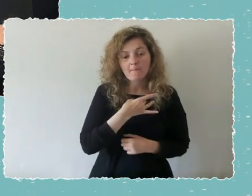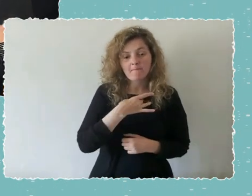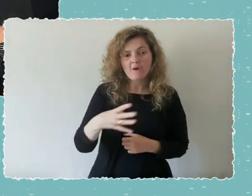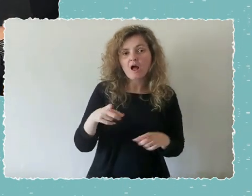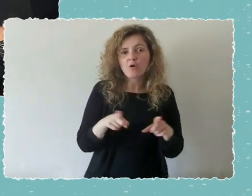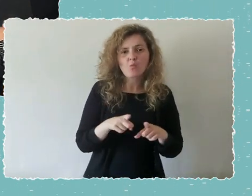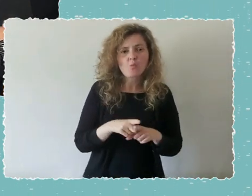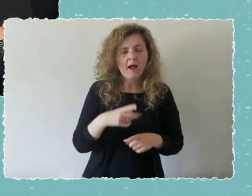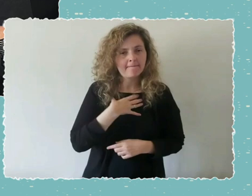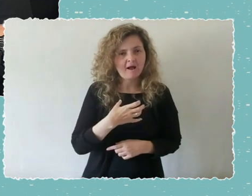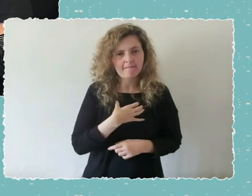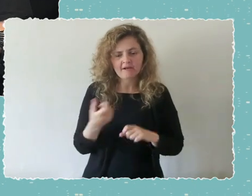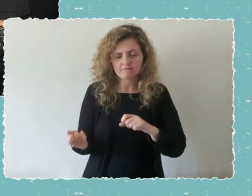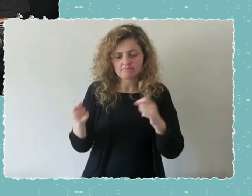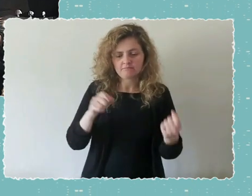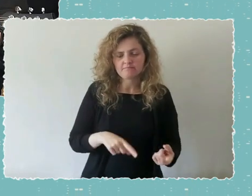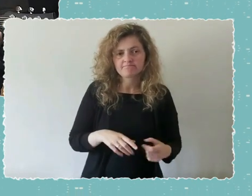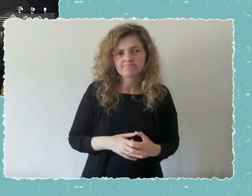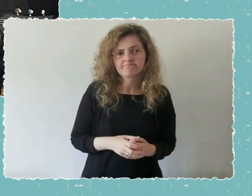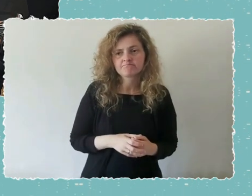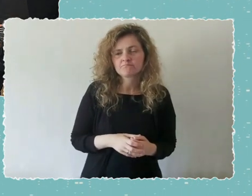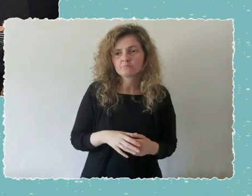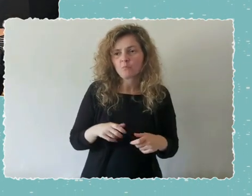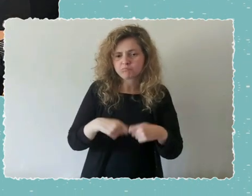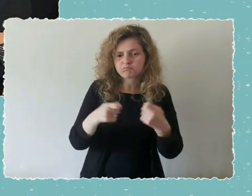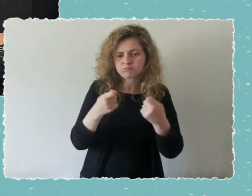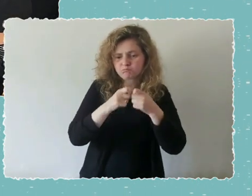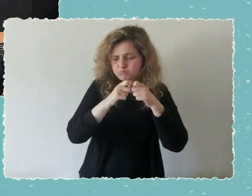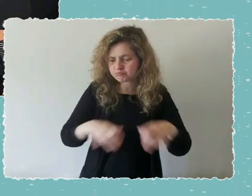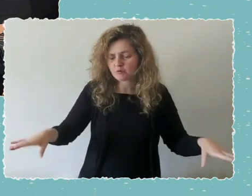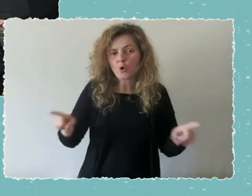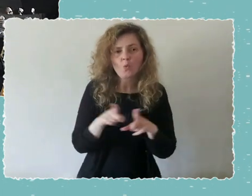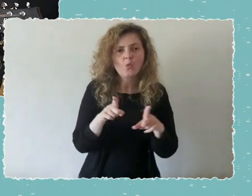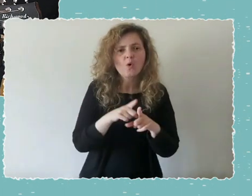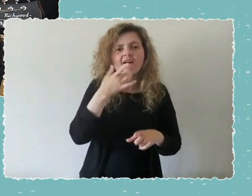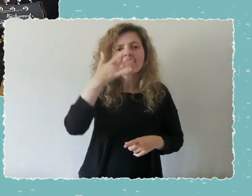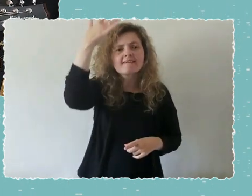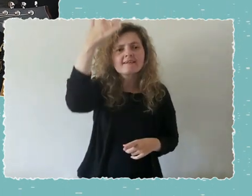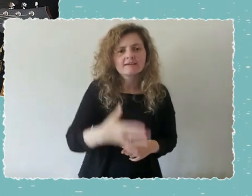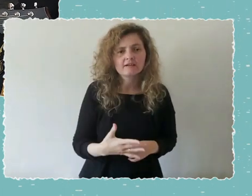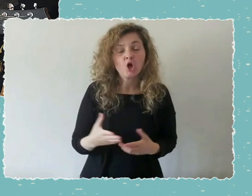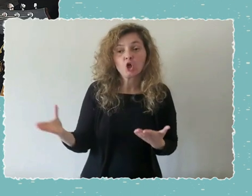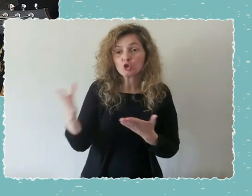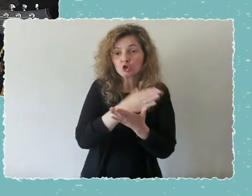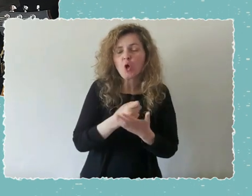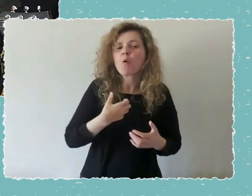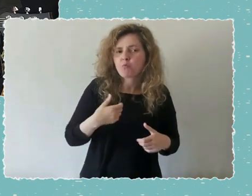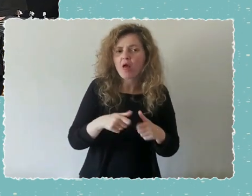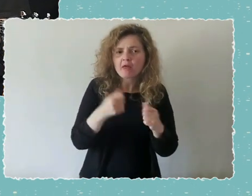como a papel, é rompe como a cristal. Todos o poden